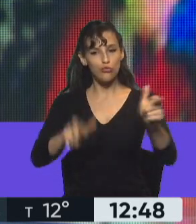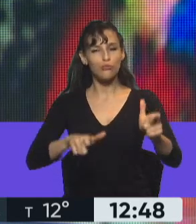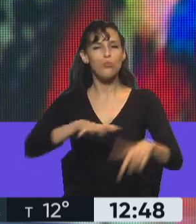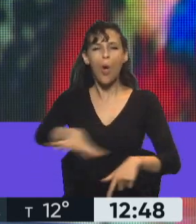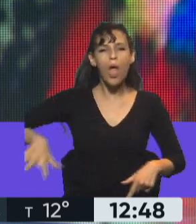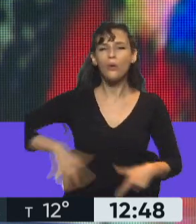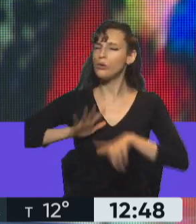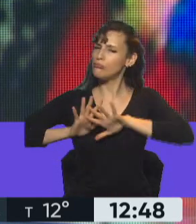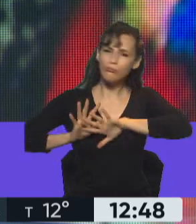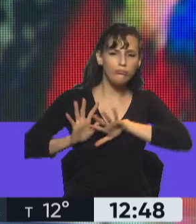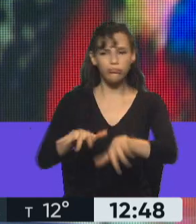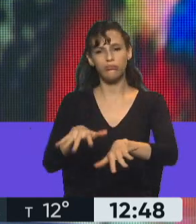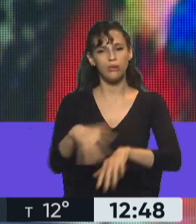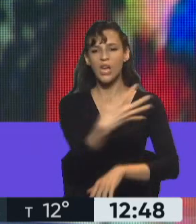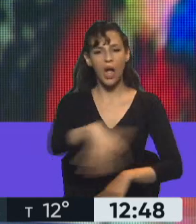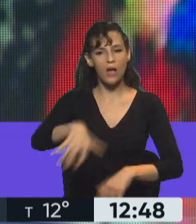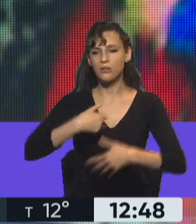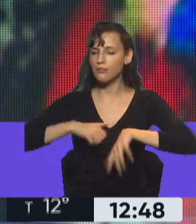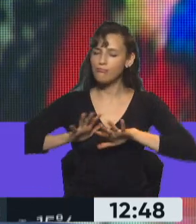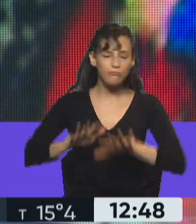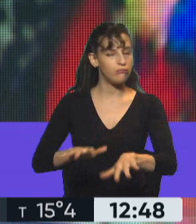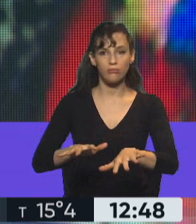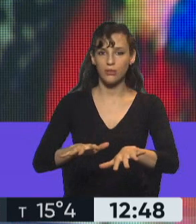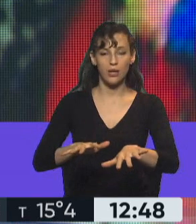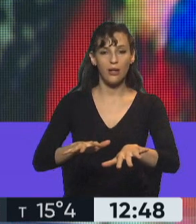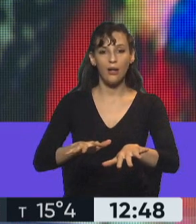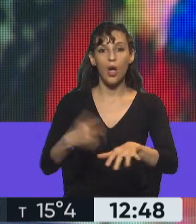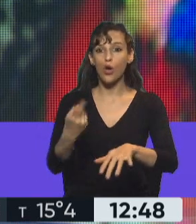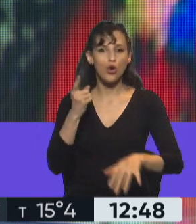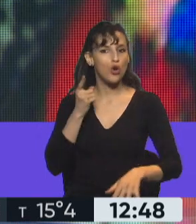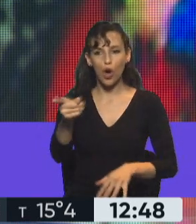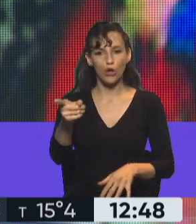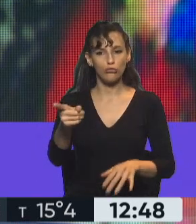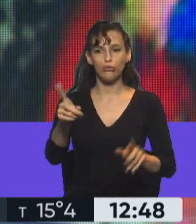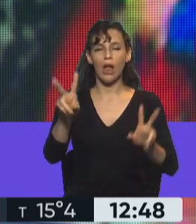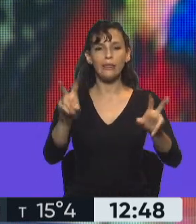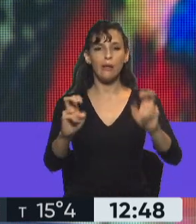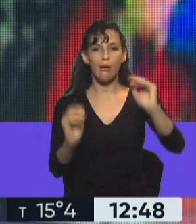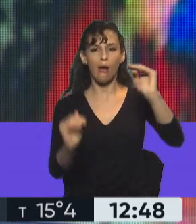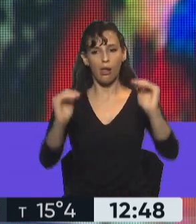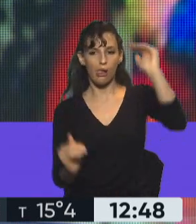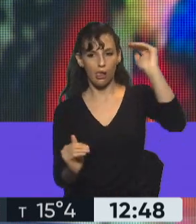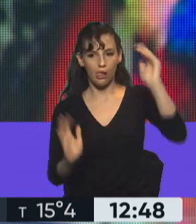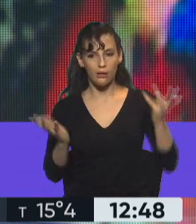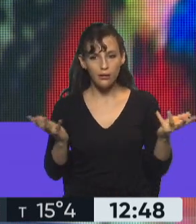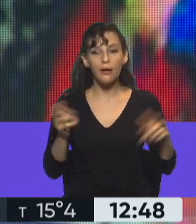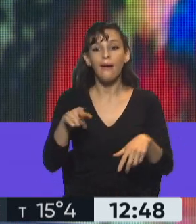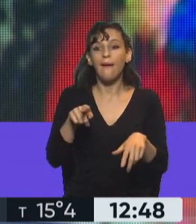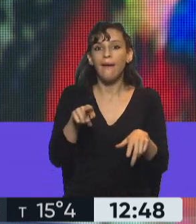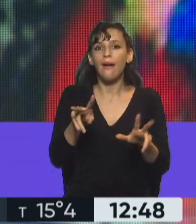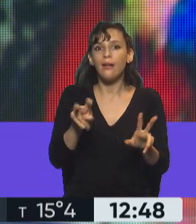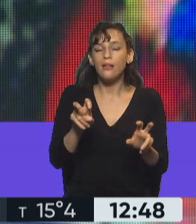En toda Latinoamérica, nuestra Abya Yala se manifiestan en contra de las desigualdades. Y acá el tema es que están tomando un